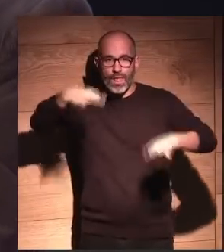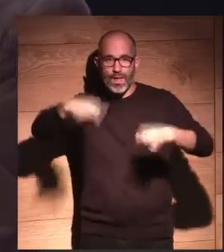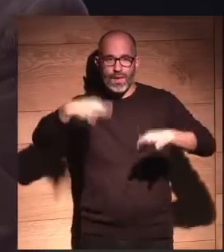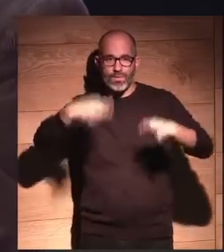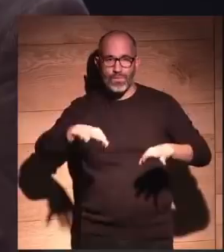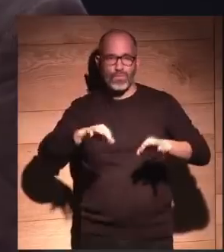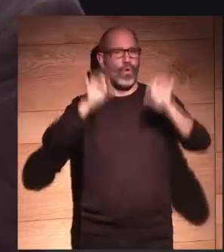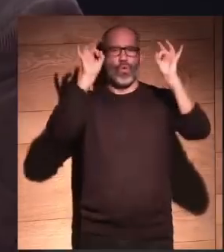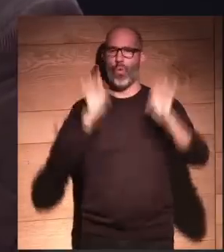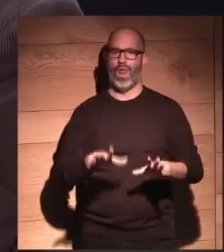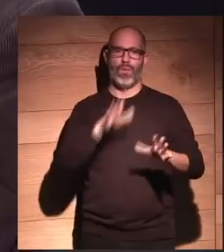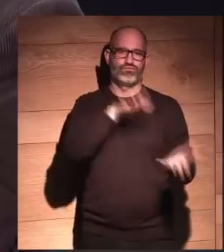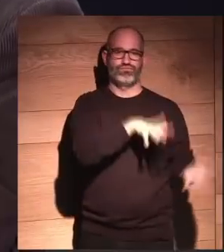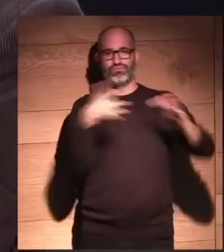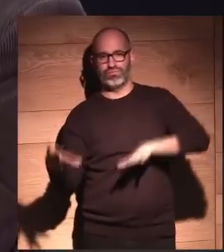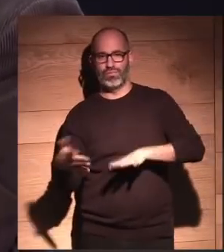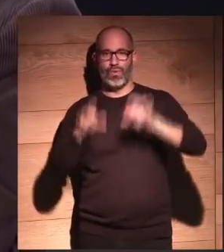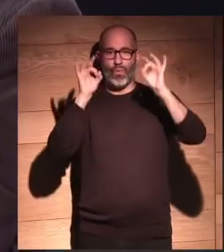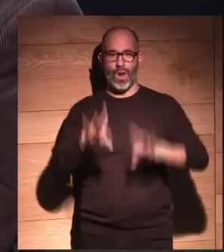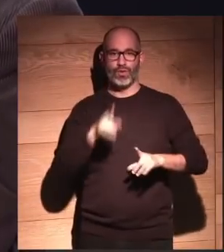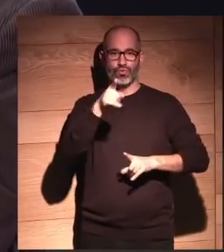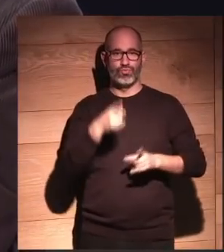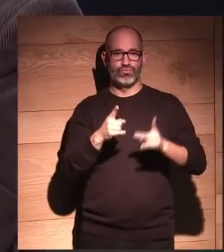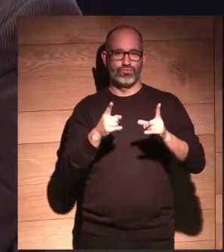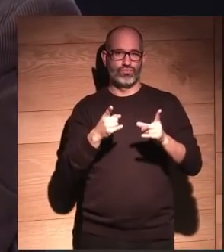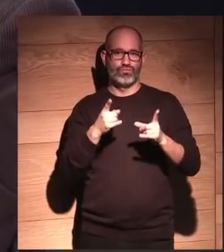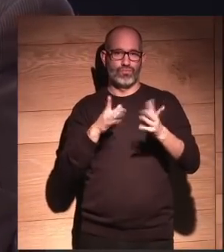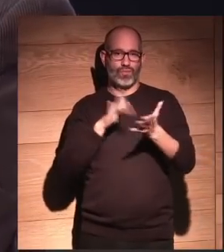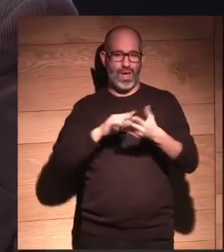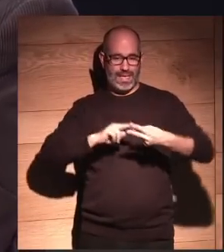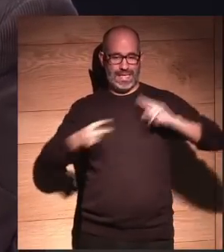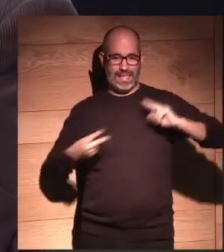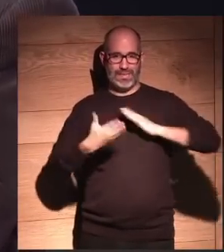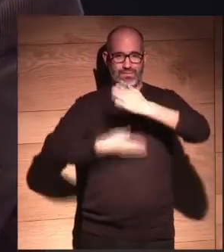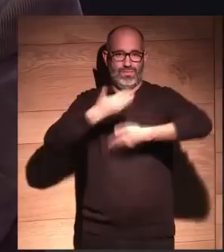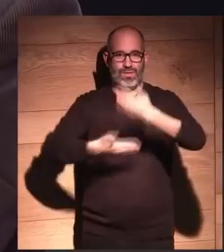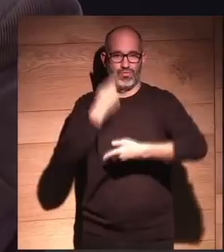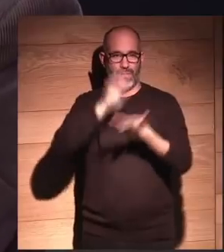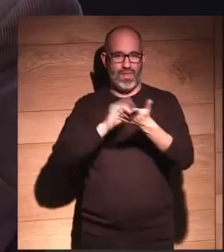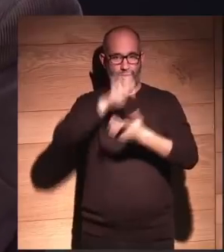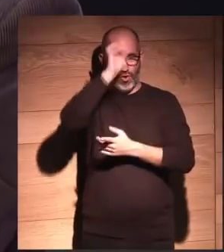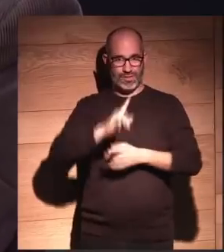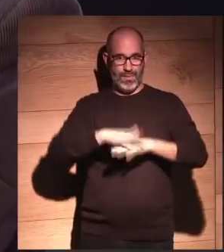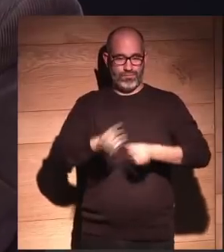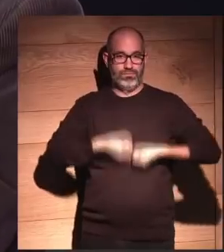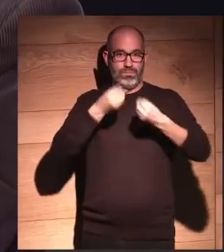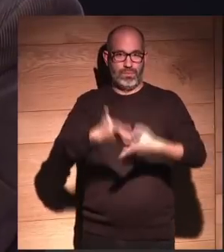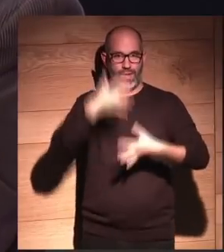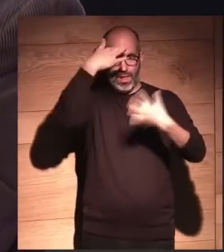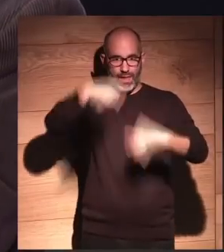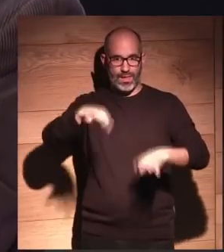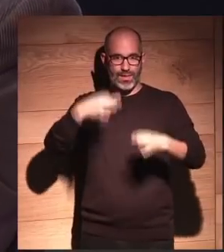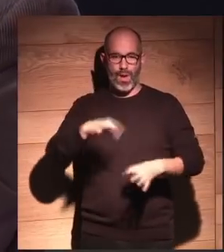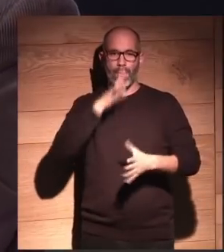manera estás expresando tus genes sin saber que lo estás expresando. Y claro, cuando hablas de